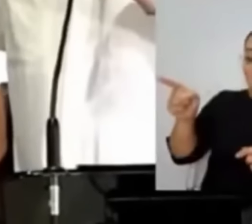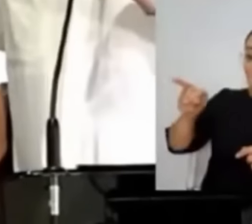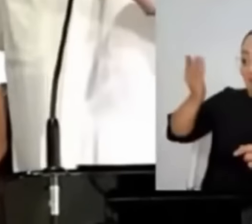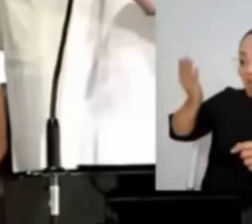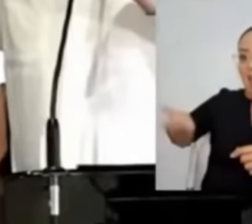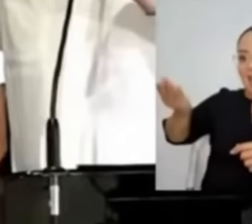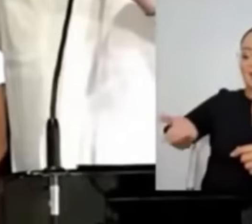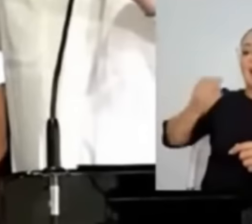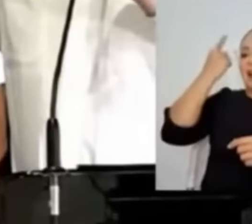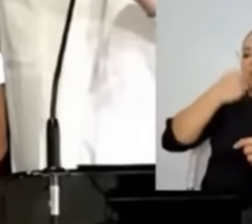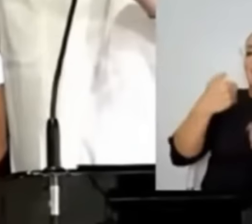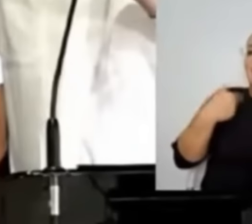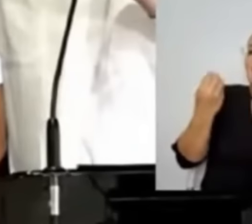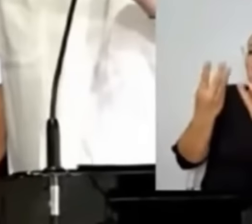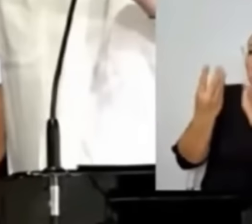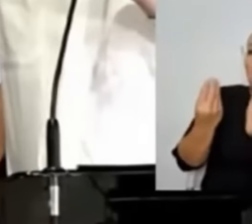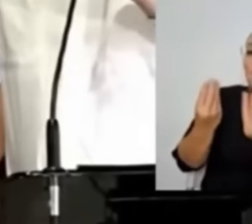le tienen tanto miedo.